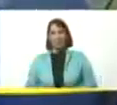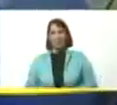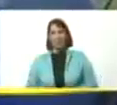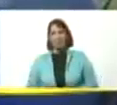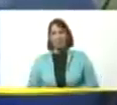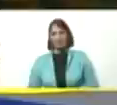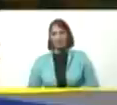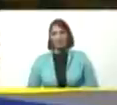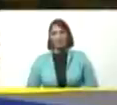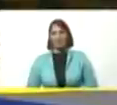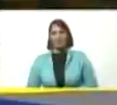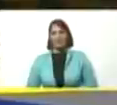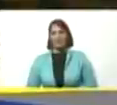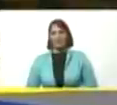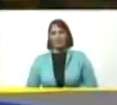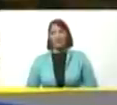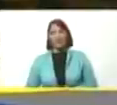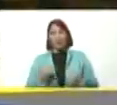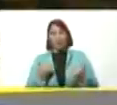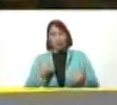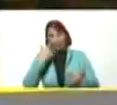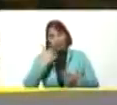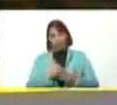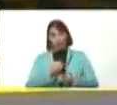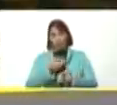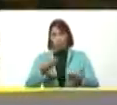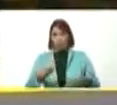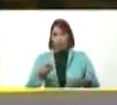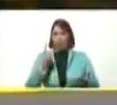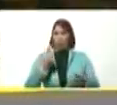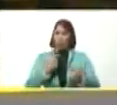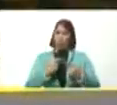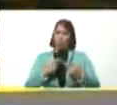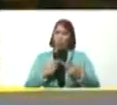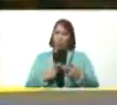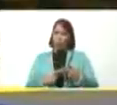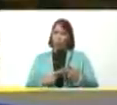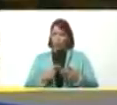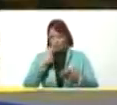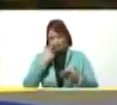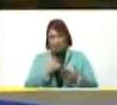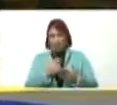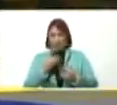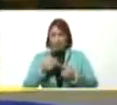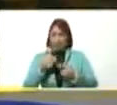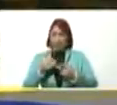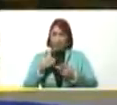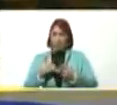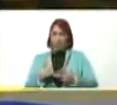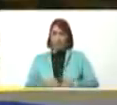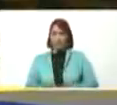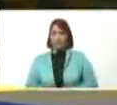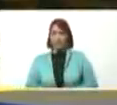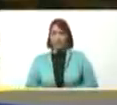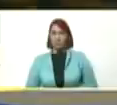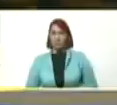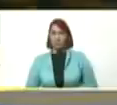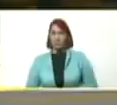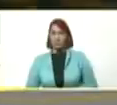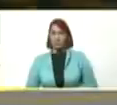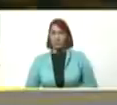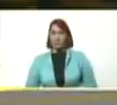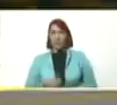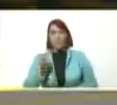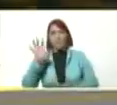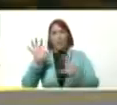mí. Ahora, fíjense ustedes, una cosa, miren este detalle. Uno en esos países ve